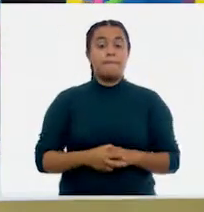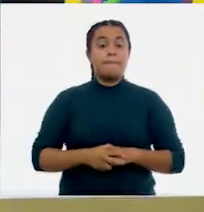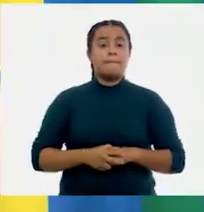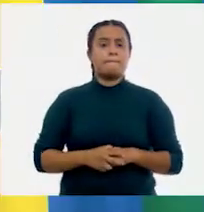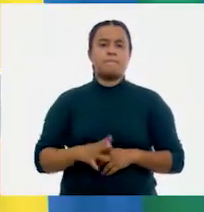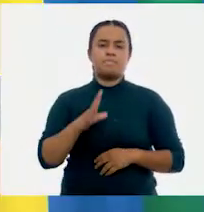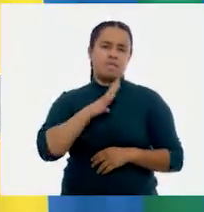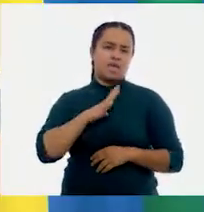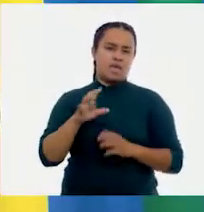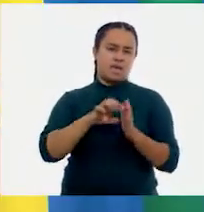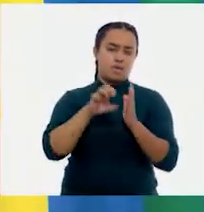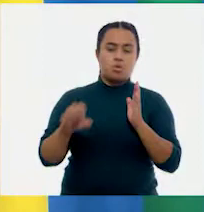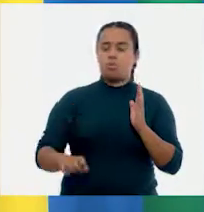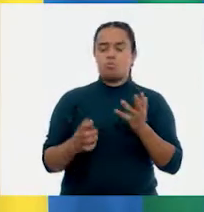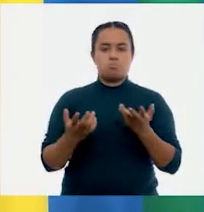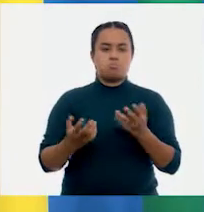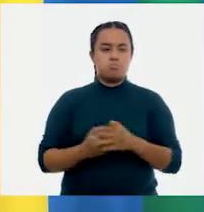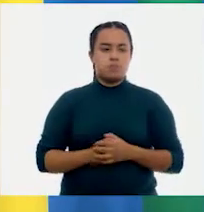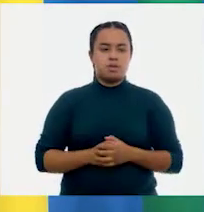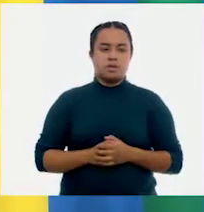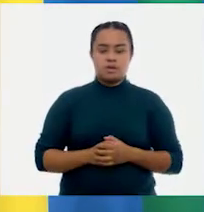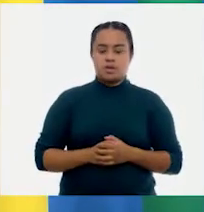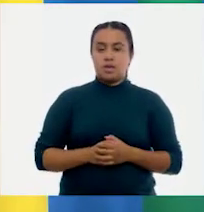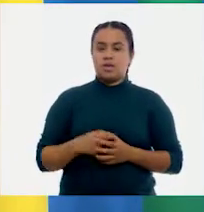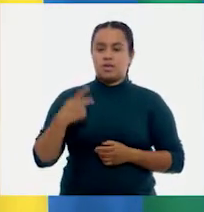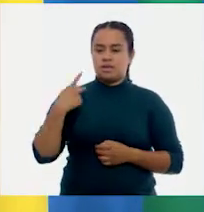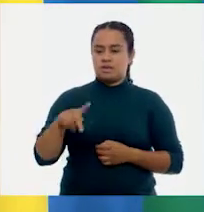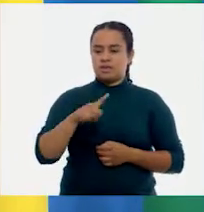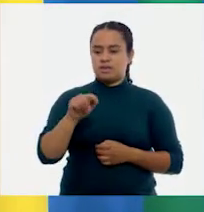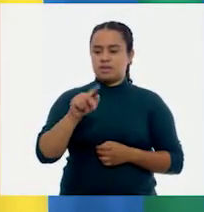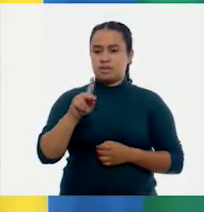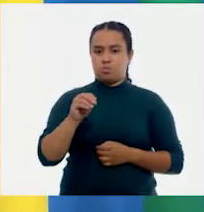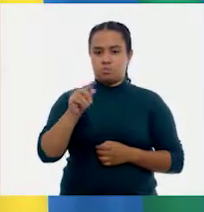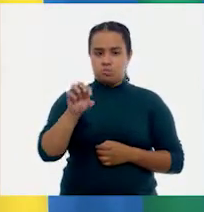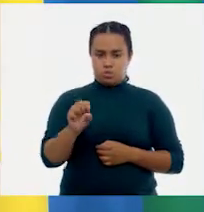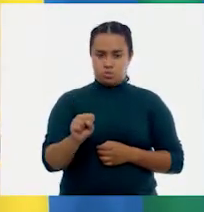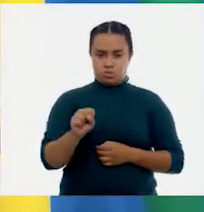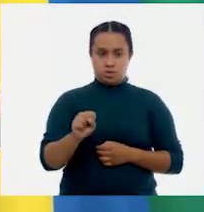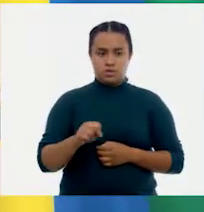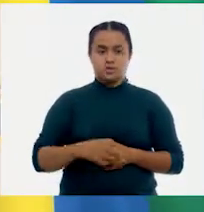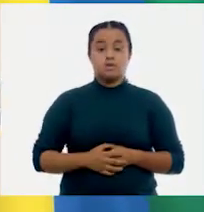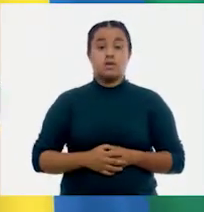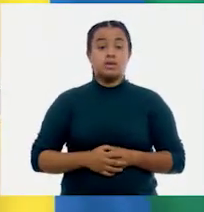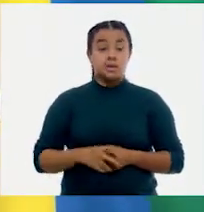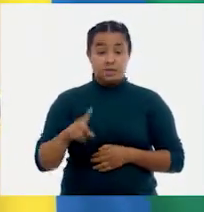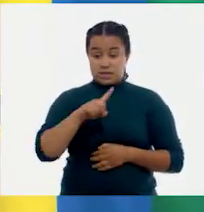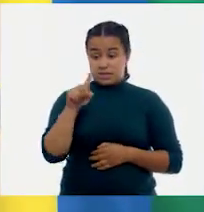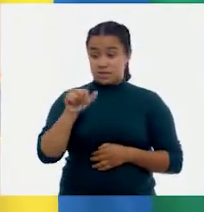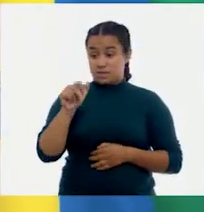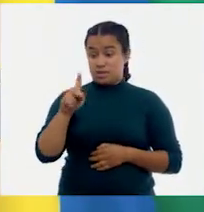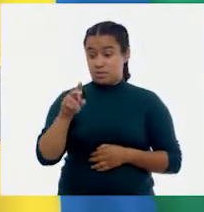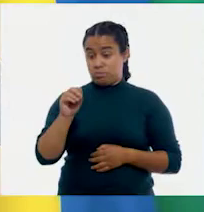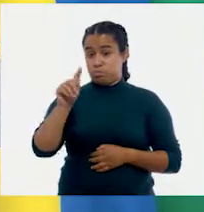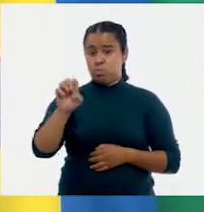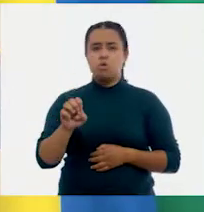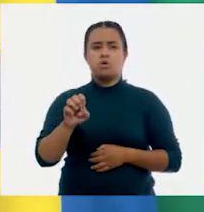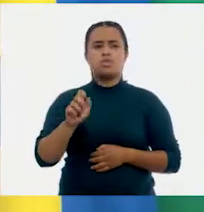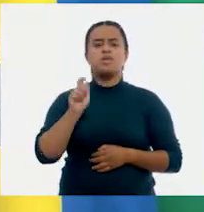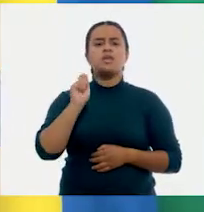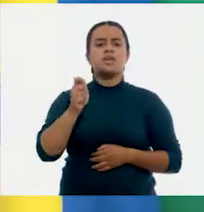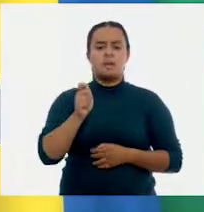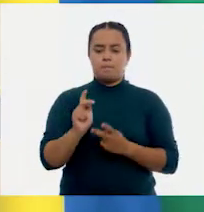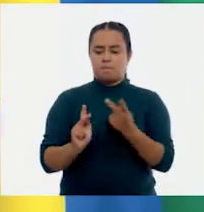algunos ejemplos como los zapotes. El zapote es un ejemplo de